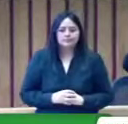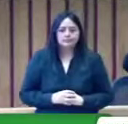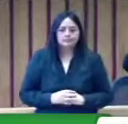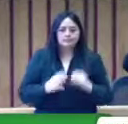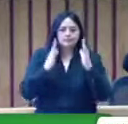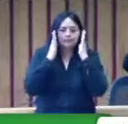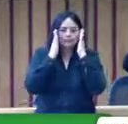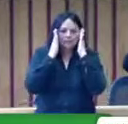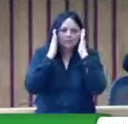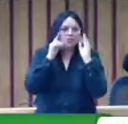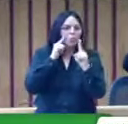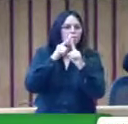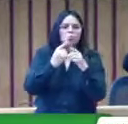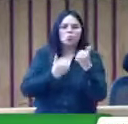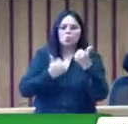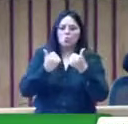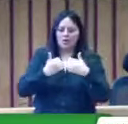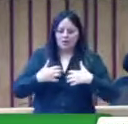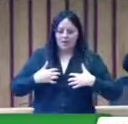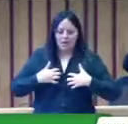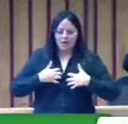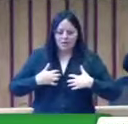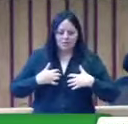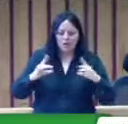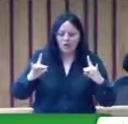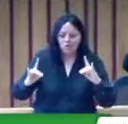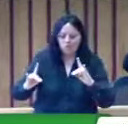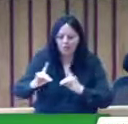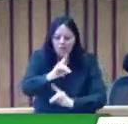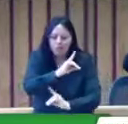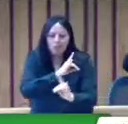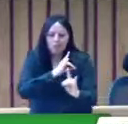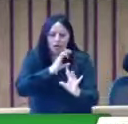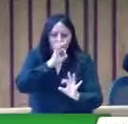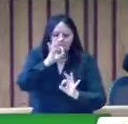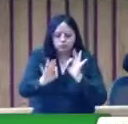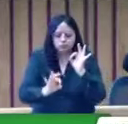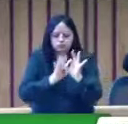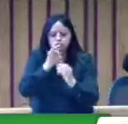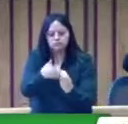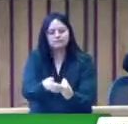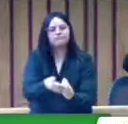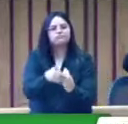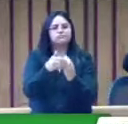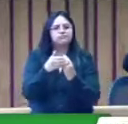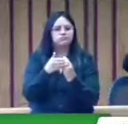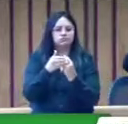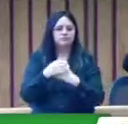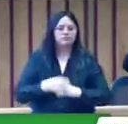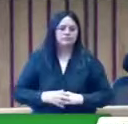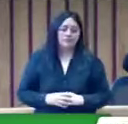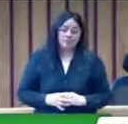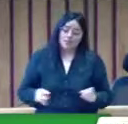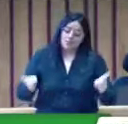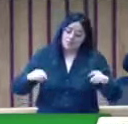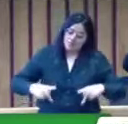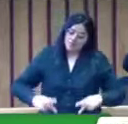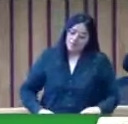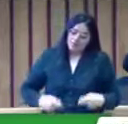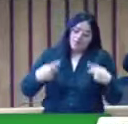protección y el cuidado animal, desde el punto de vista también de la protección y el cuidado de la vida,